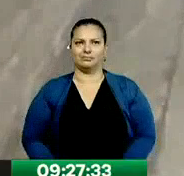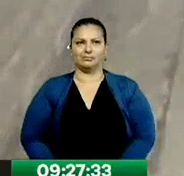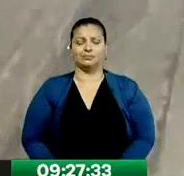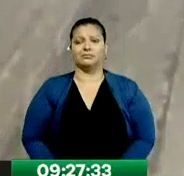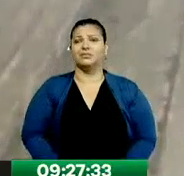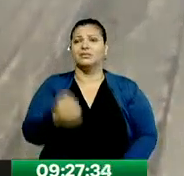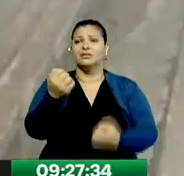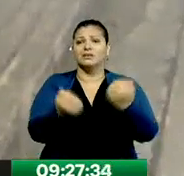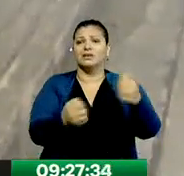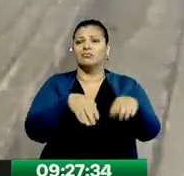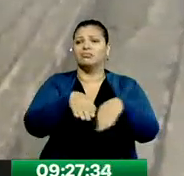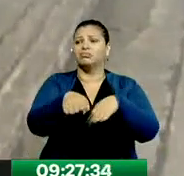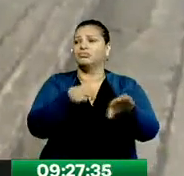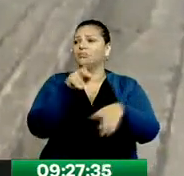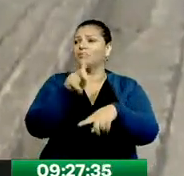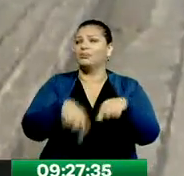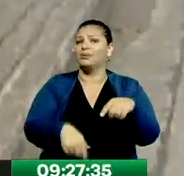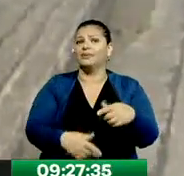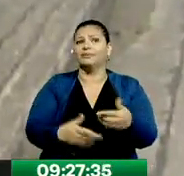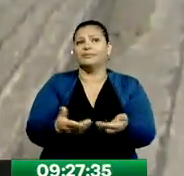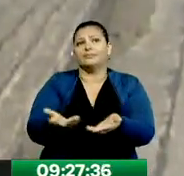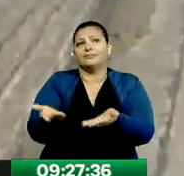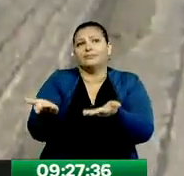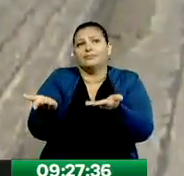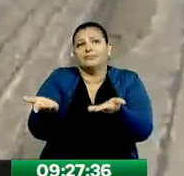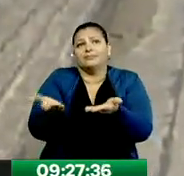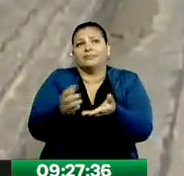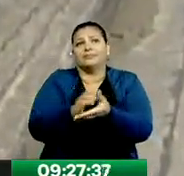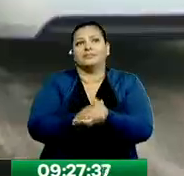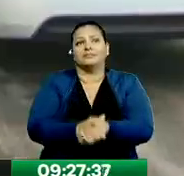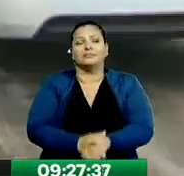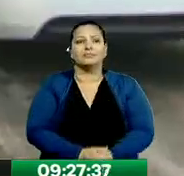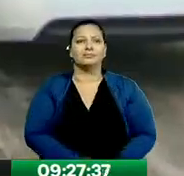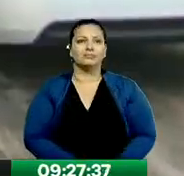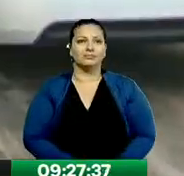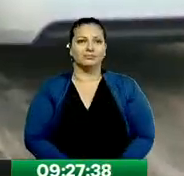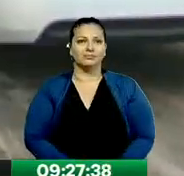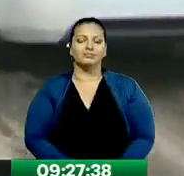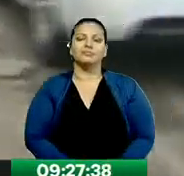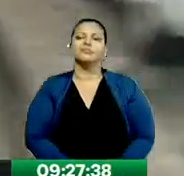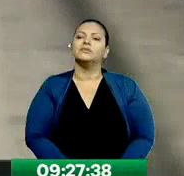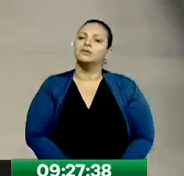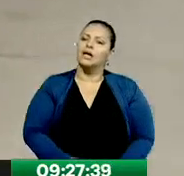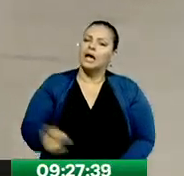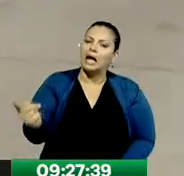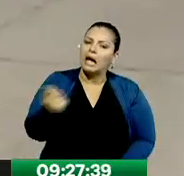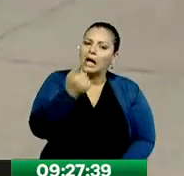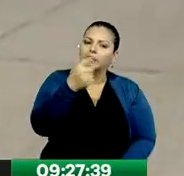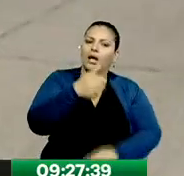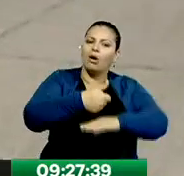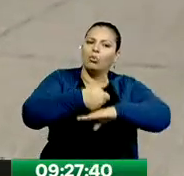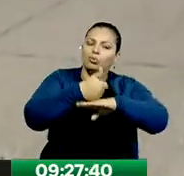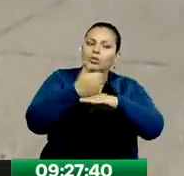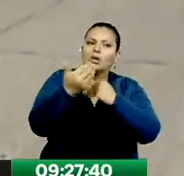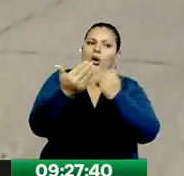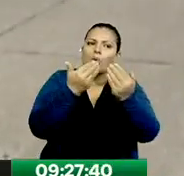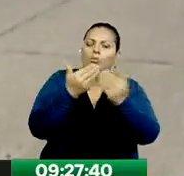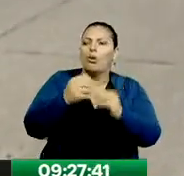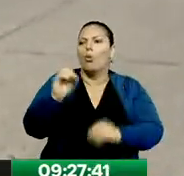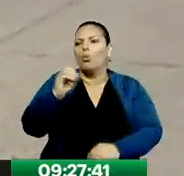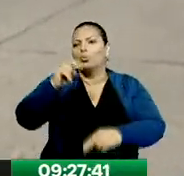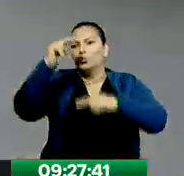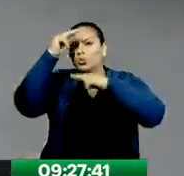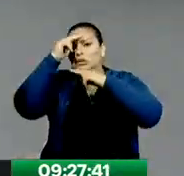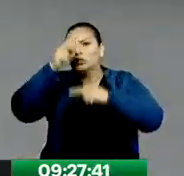tiene nada que ver. Y nada justifica. Y nada justifica el hecho. Yo creo que deben acercarse a las autoridades y a los medios de comunicación, ¿no? Para